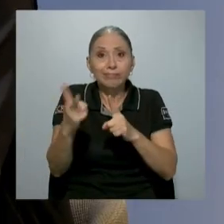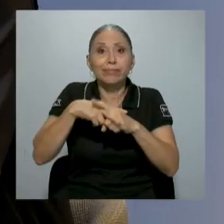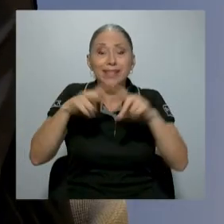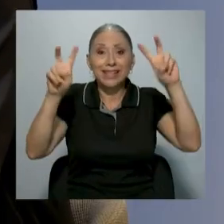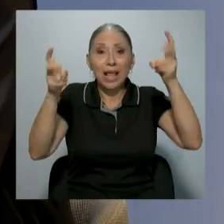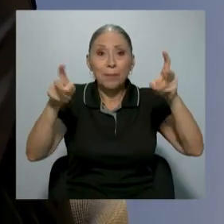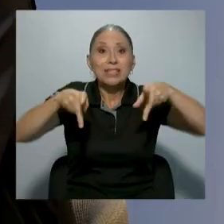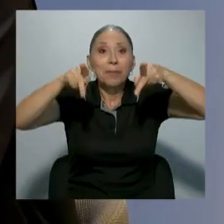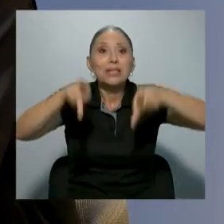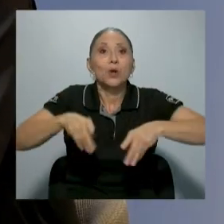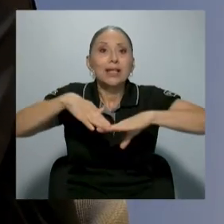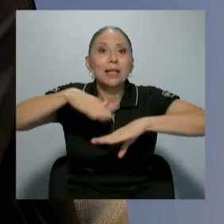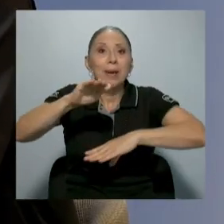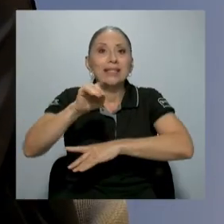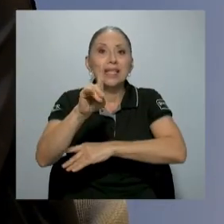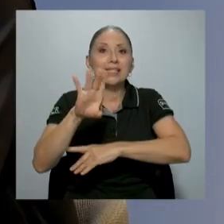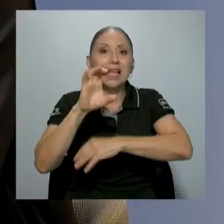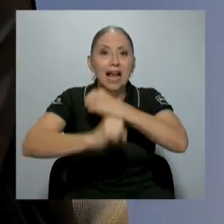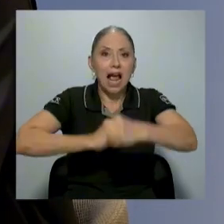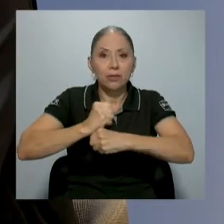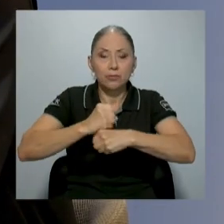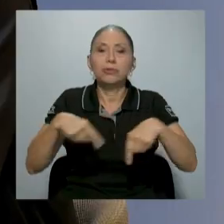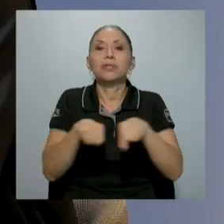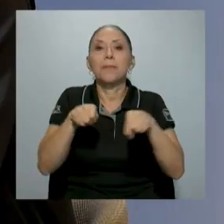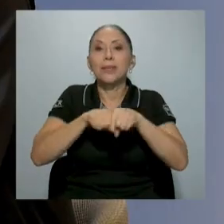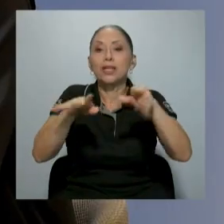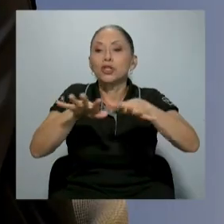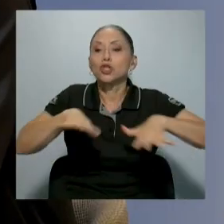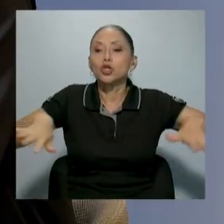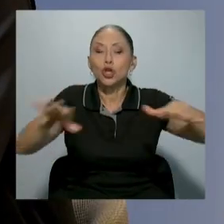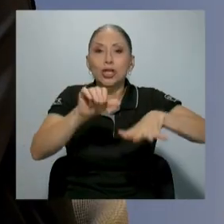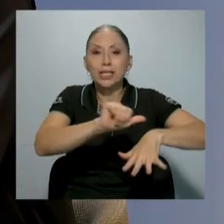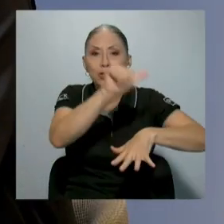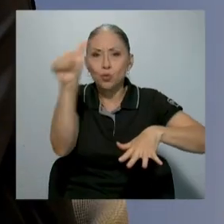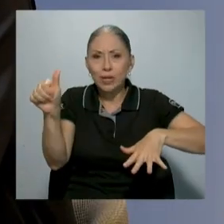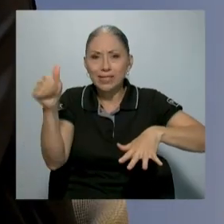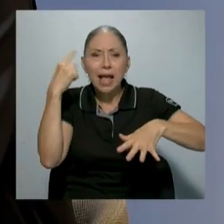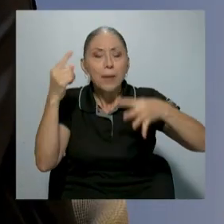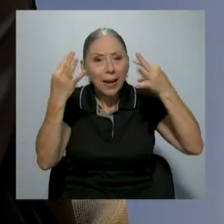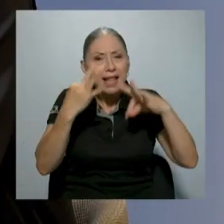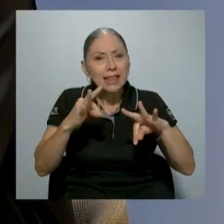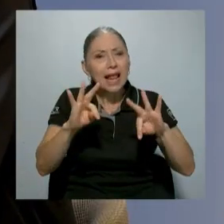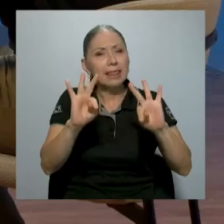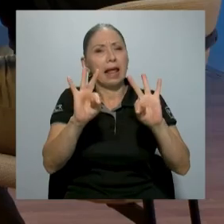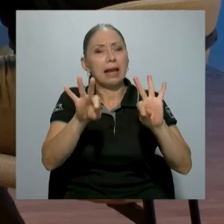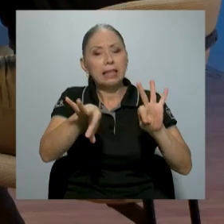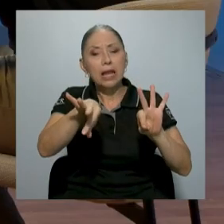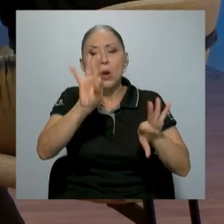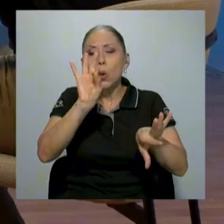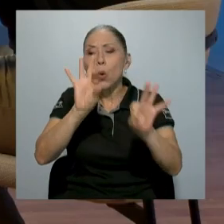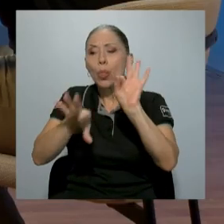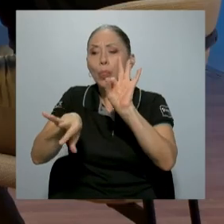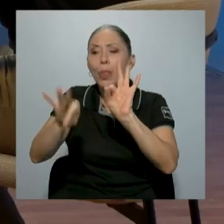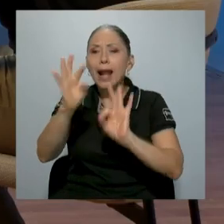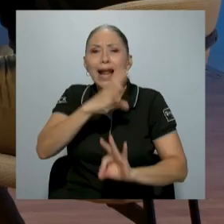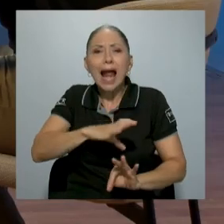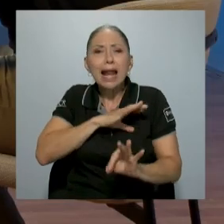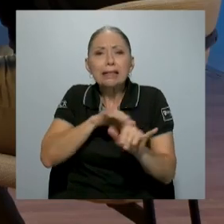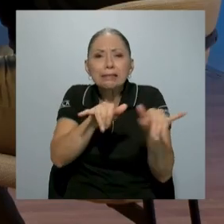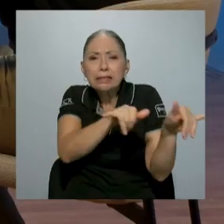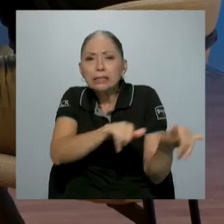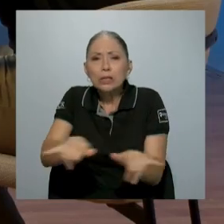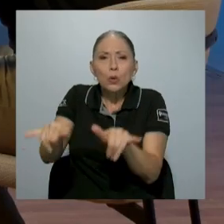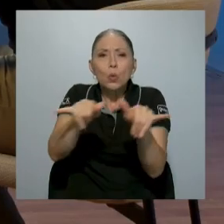centenarias y de las zonas azules, para tratar de encontrar patrones o para tratar de encontrar información que nos fuera útil para llegar